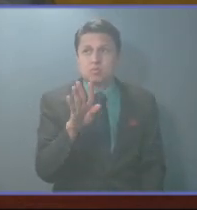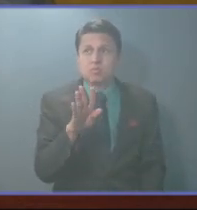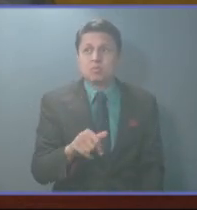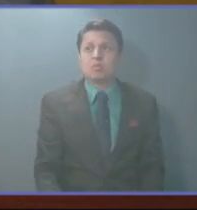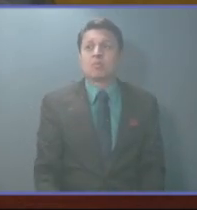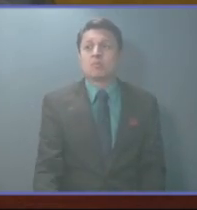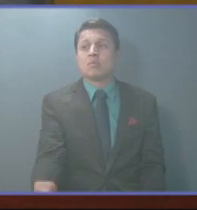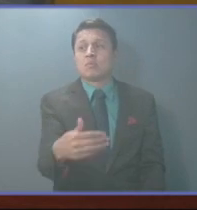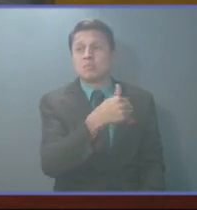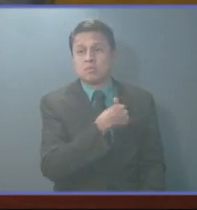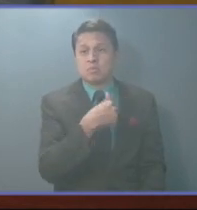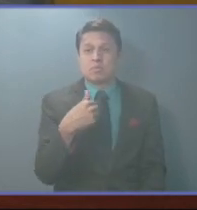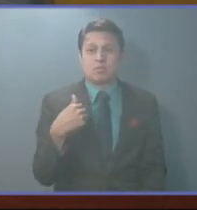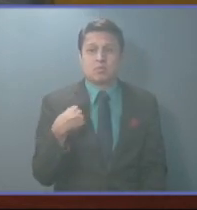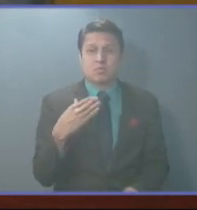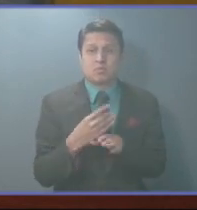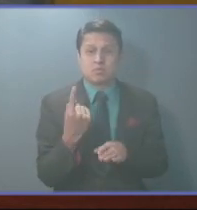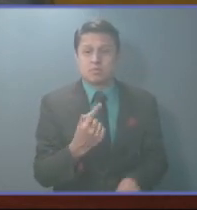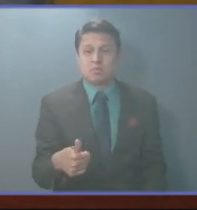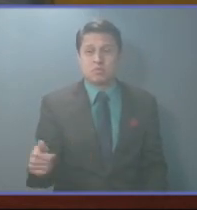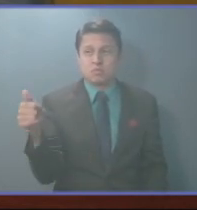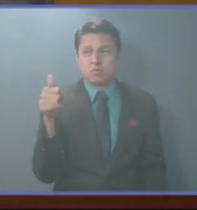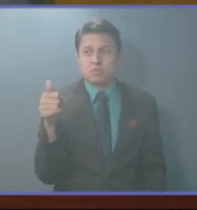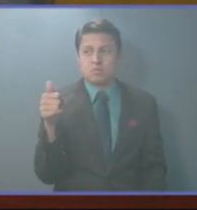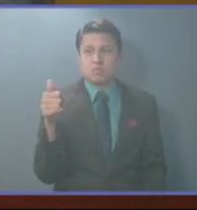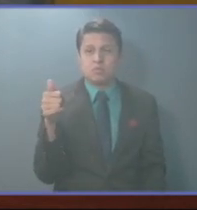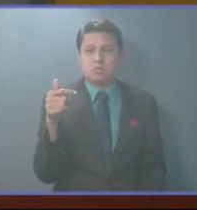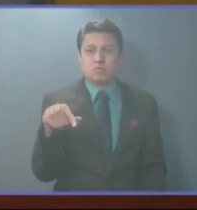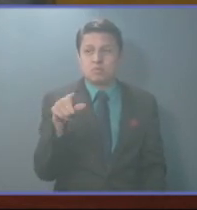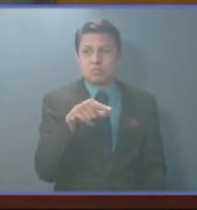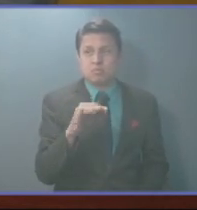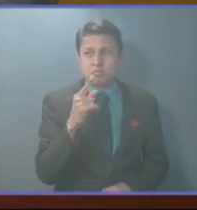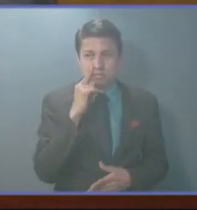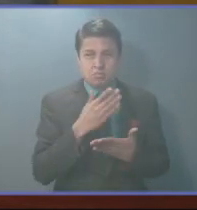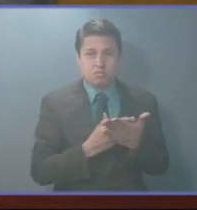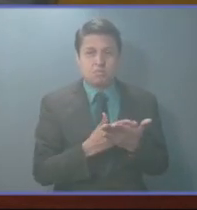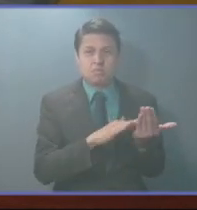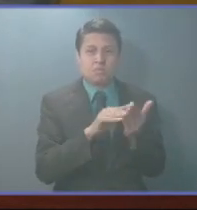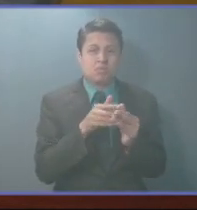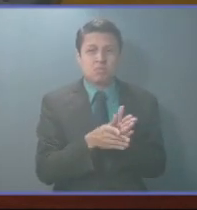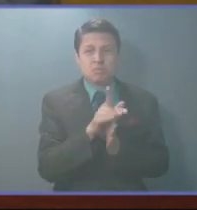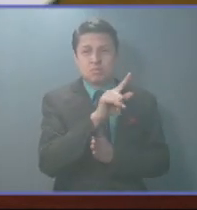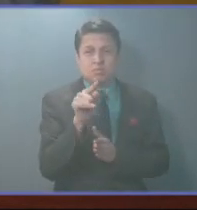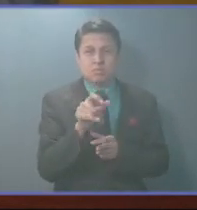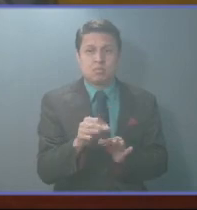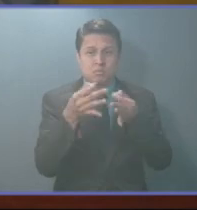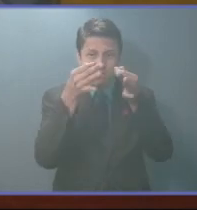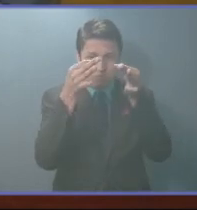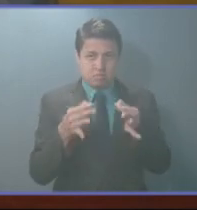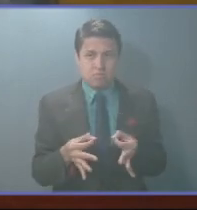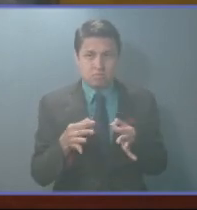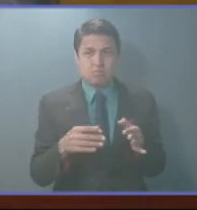a los ministros o encargados del despacho y a los presidentes de instituciones oficiales autónomas.